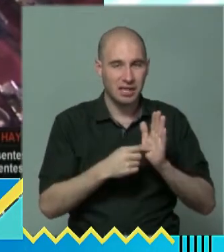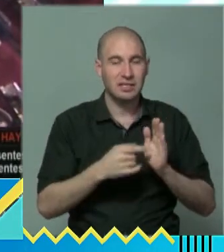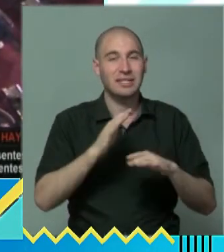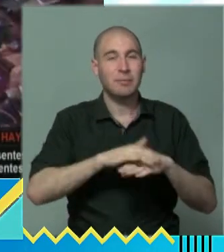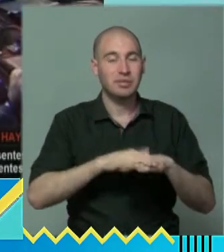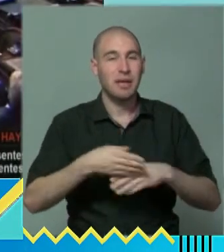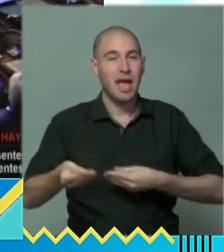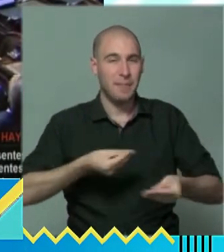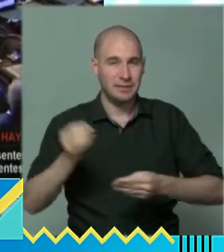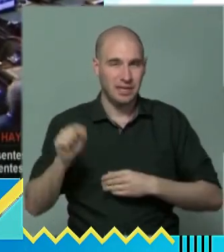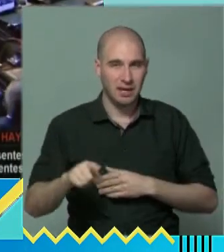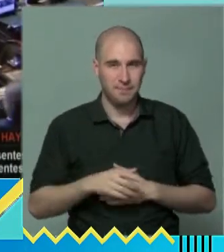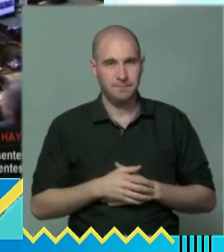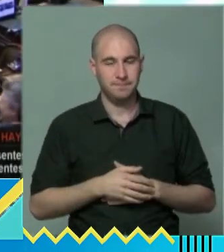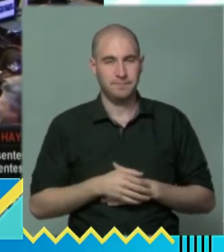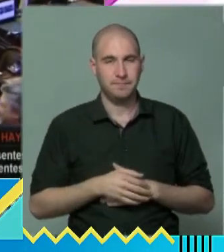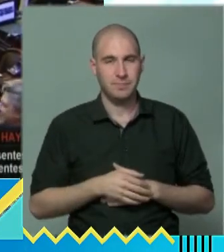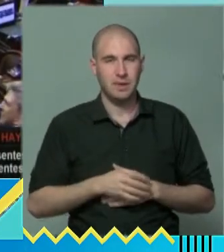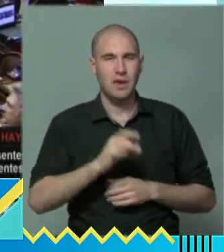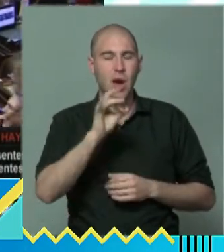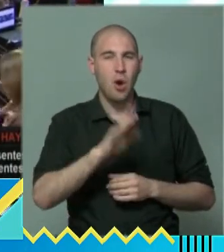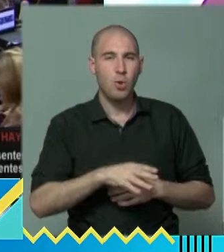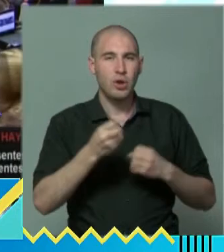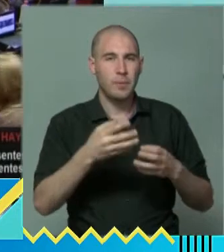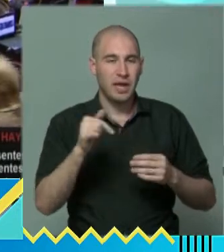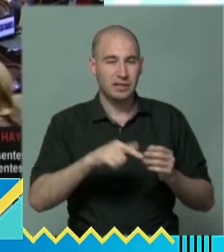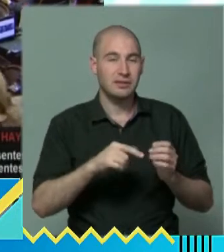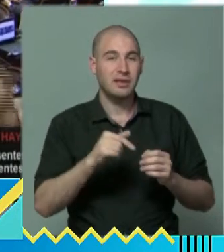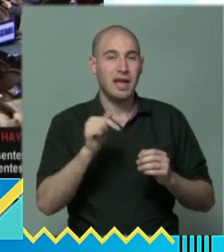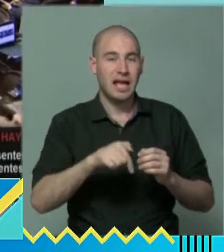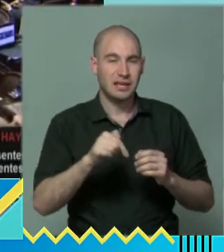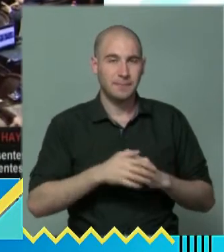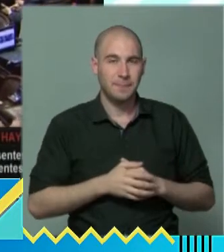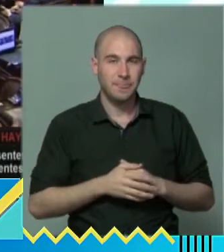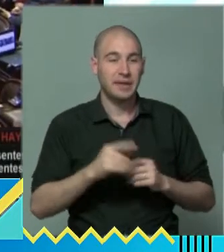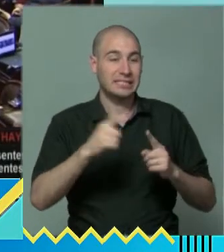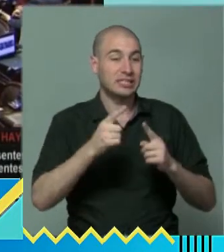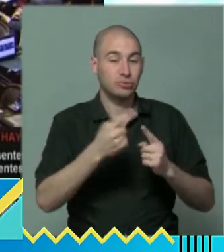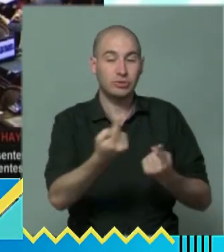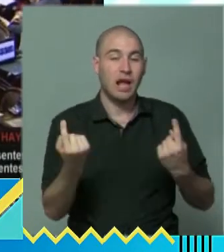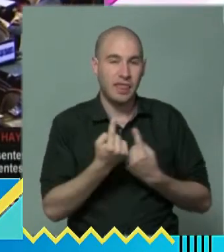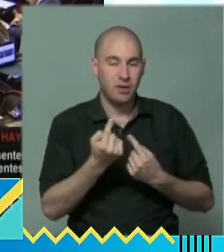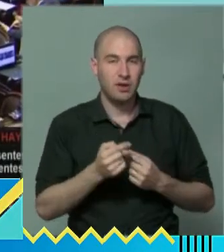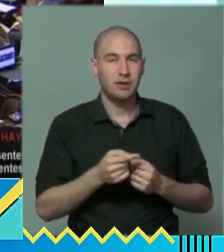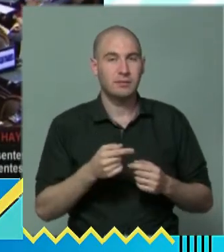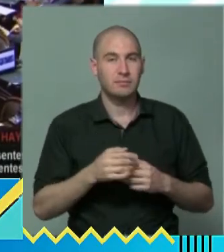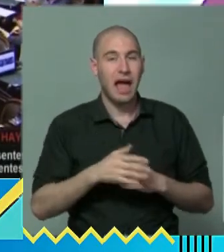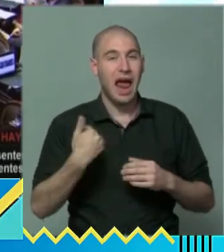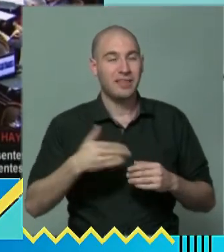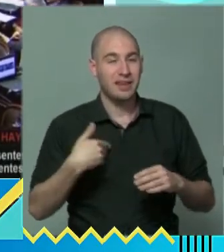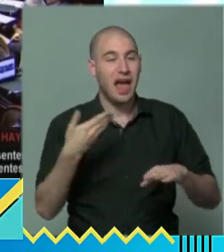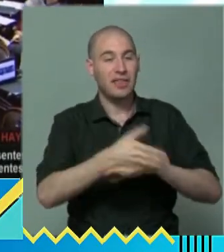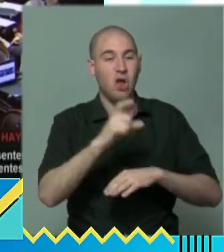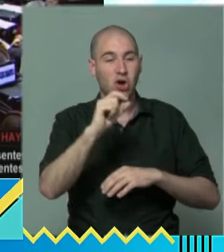de responsabilidad empresaria, no solamente por lo que esto supone a nivel institucional, es decir, la entrada de Argentina en